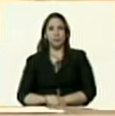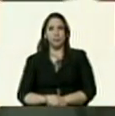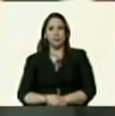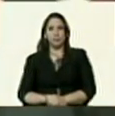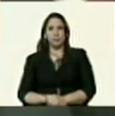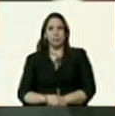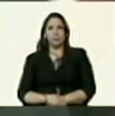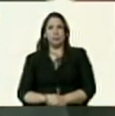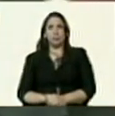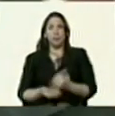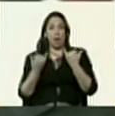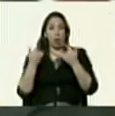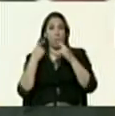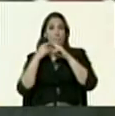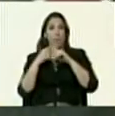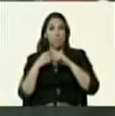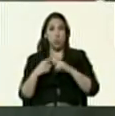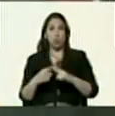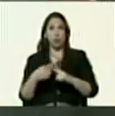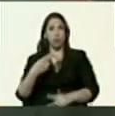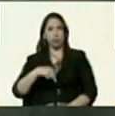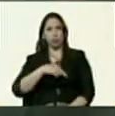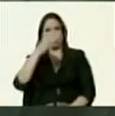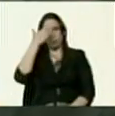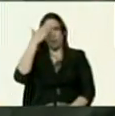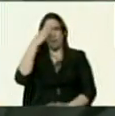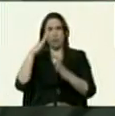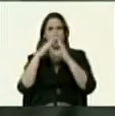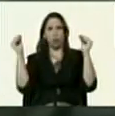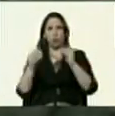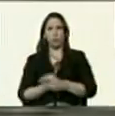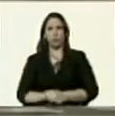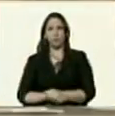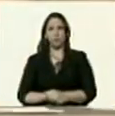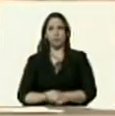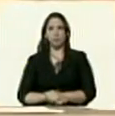Viene el censo. Con el censo lo vamos a saber todo. Todo.